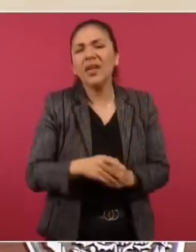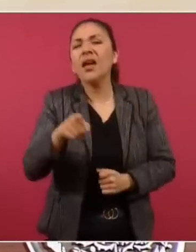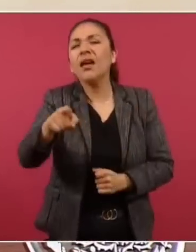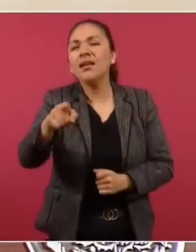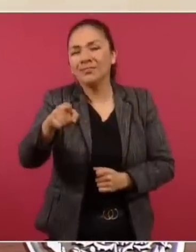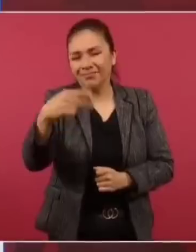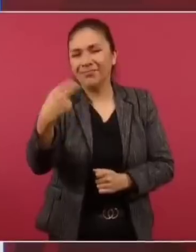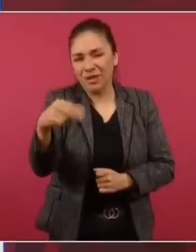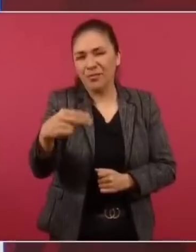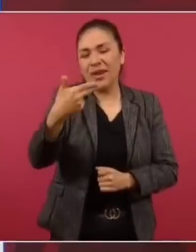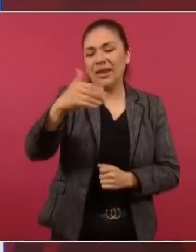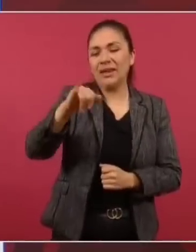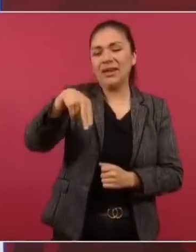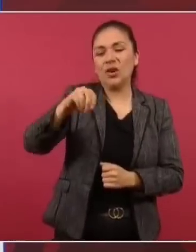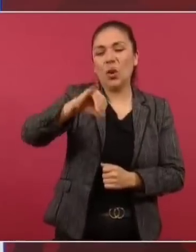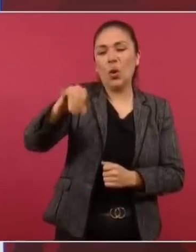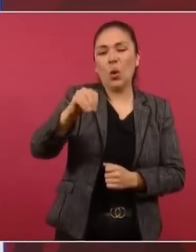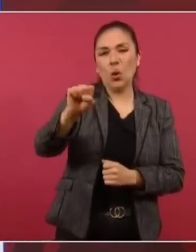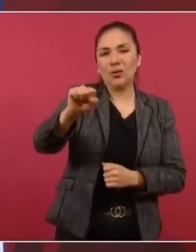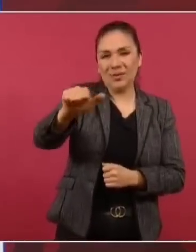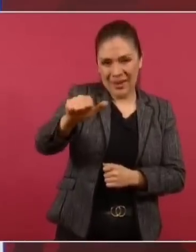Hinojosa,